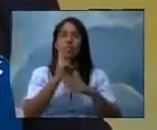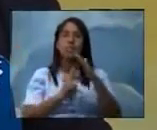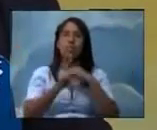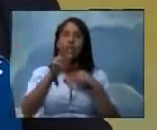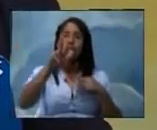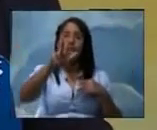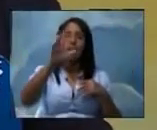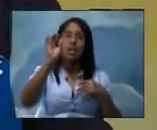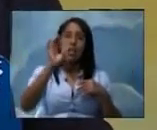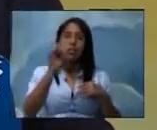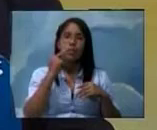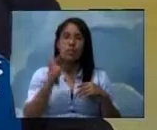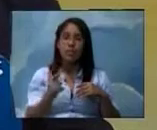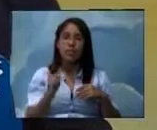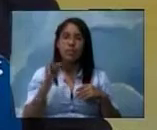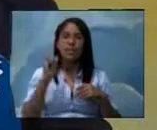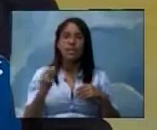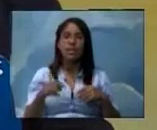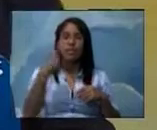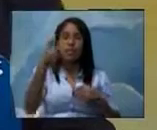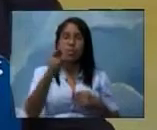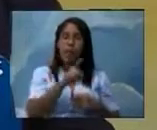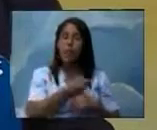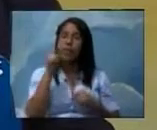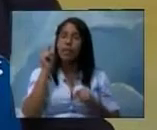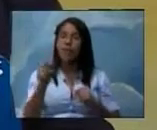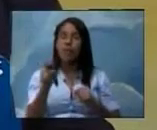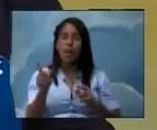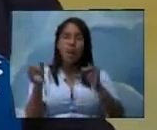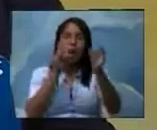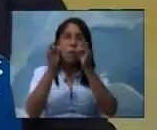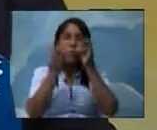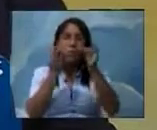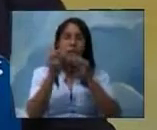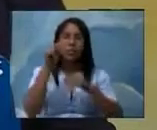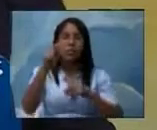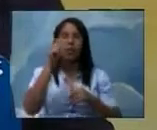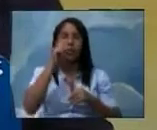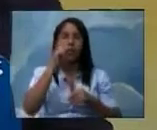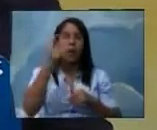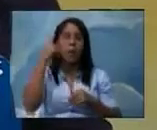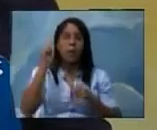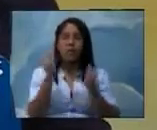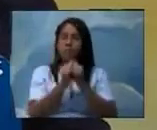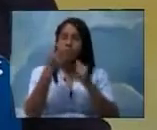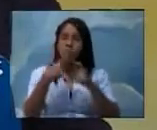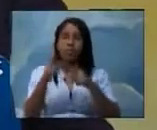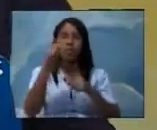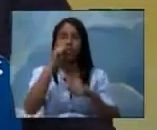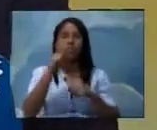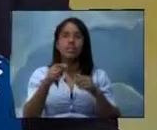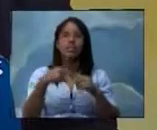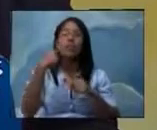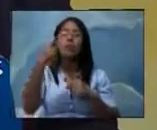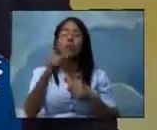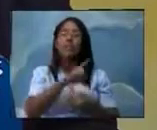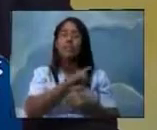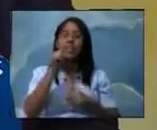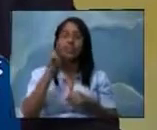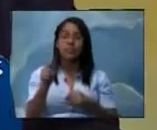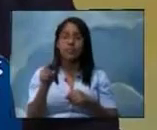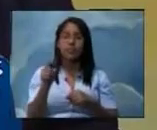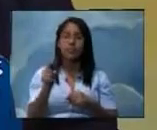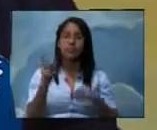versículo 39. Y después de ti, esta es la explicación de Daniel para con Nabucodonosor, después de